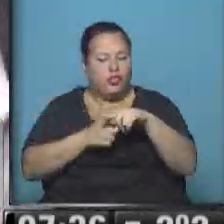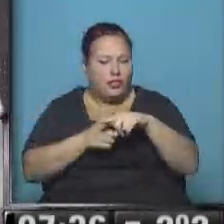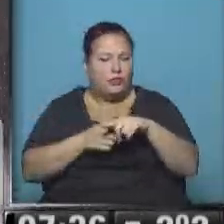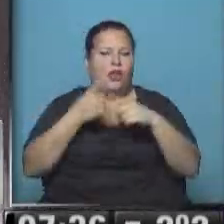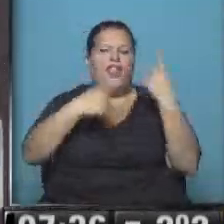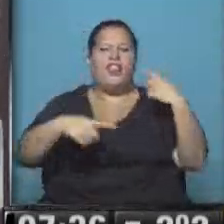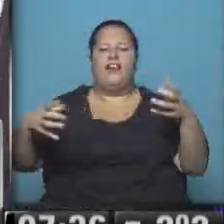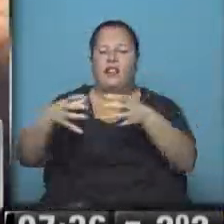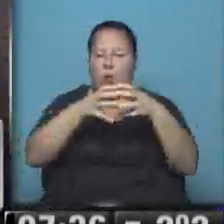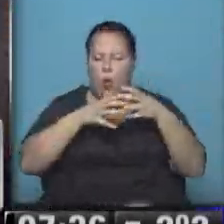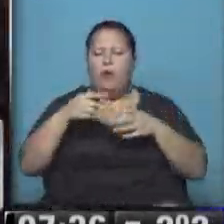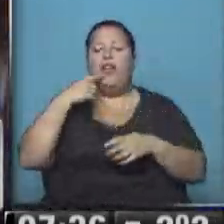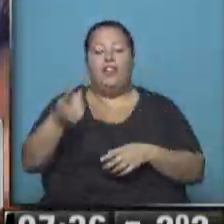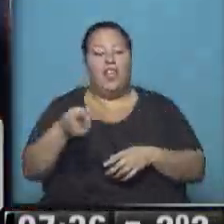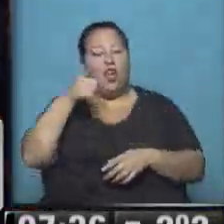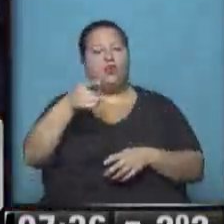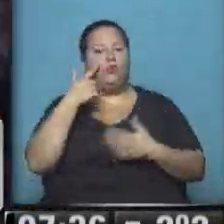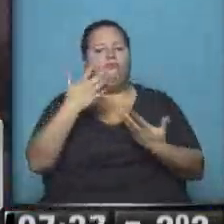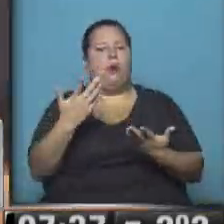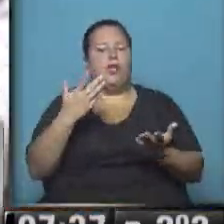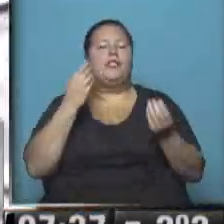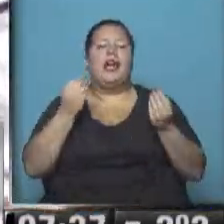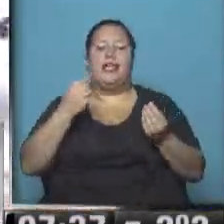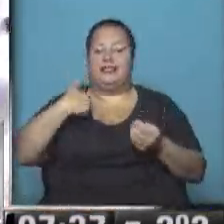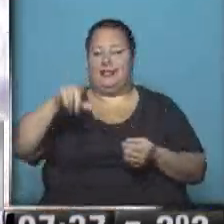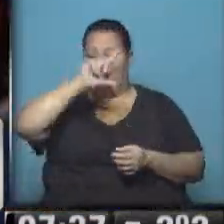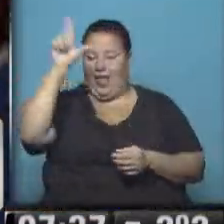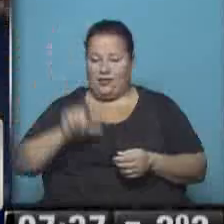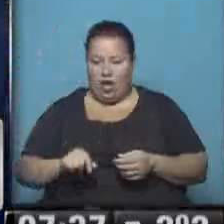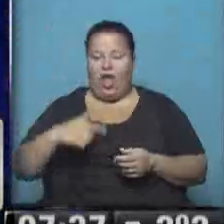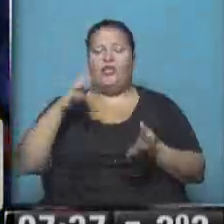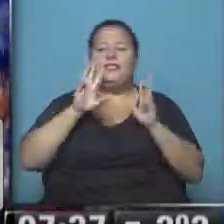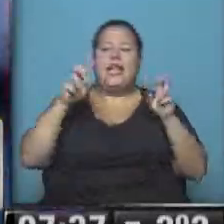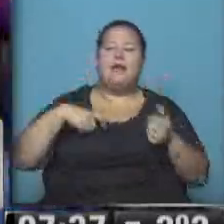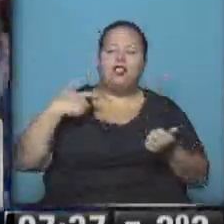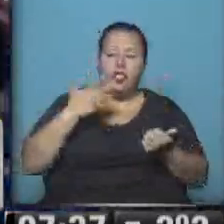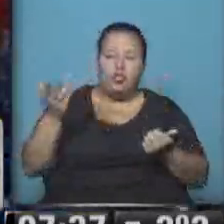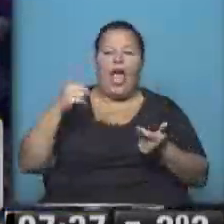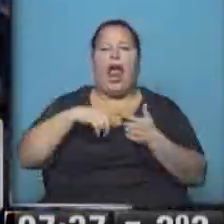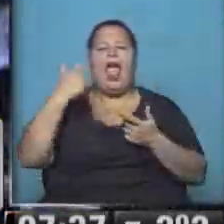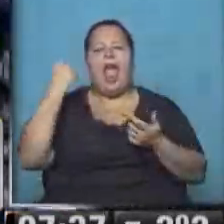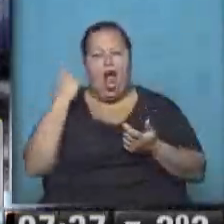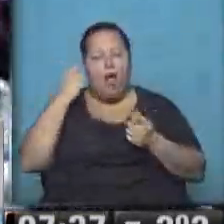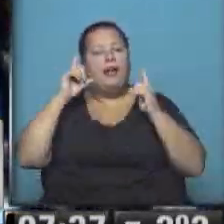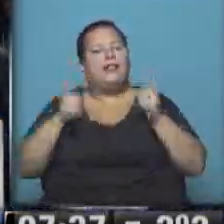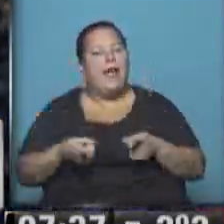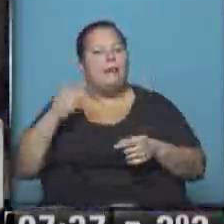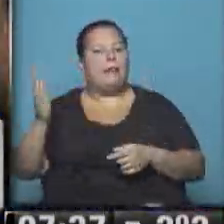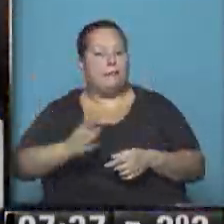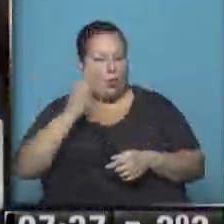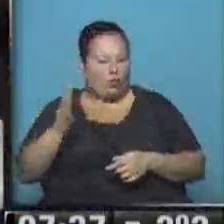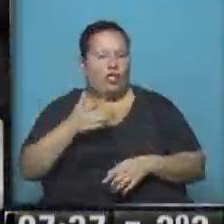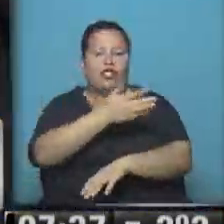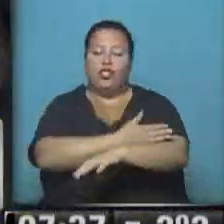desde diferentes ámbitos dijo que es un reflejo de lo que pasa a nivel nacional en lo social en lo económico pero también en lo productivo